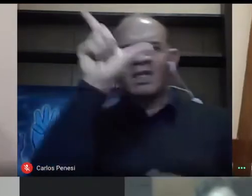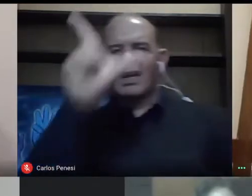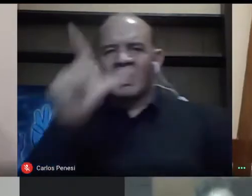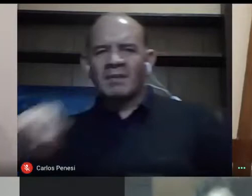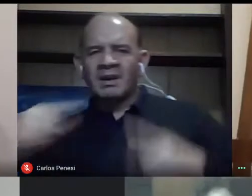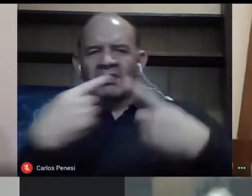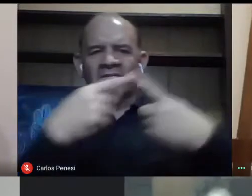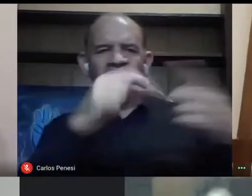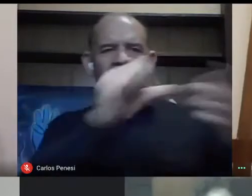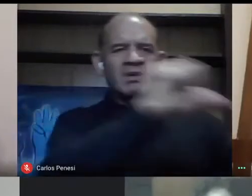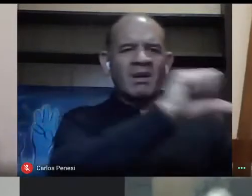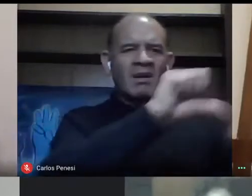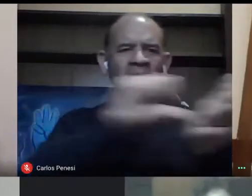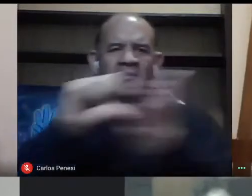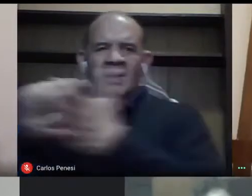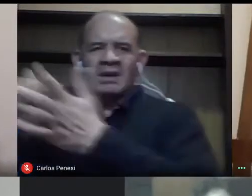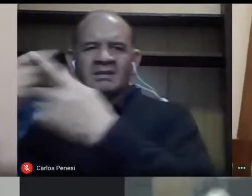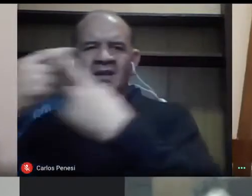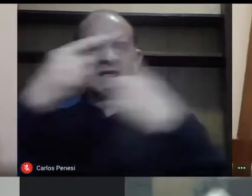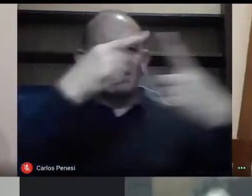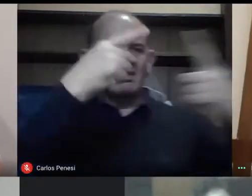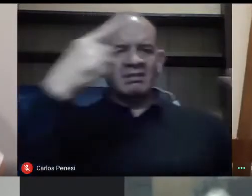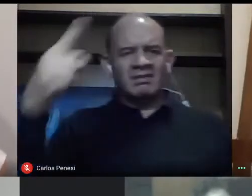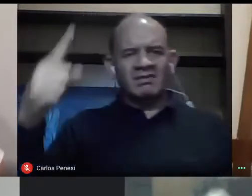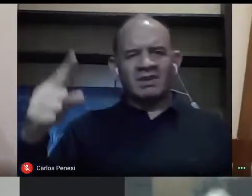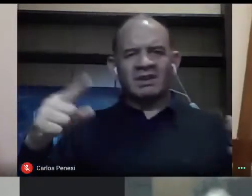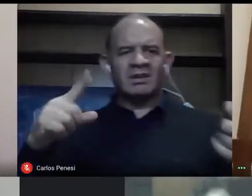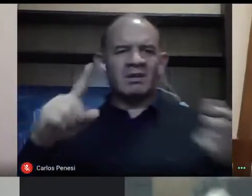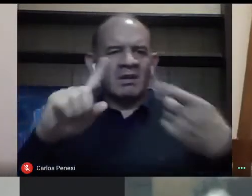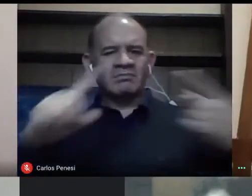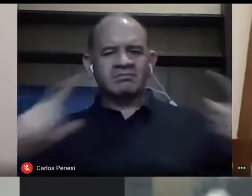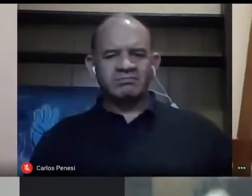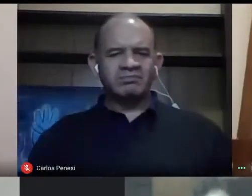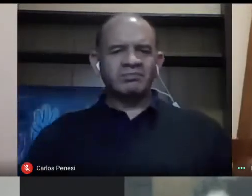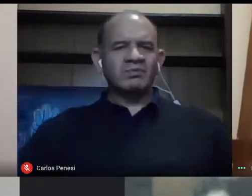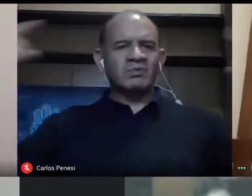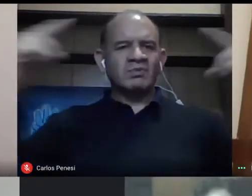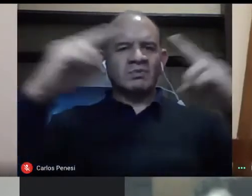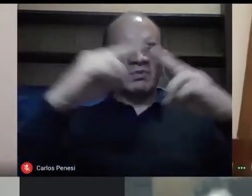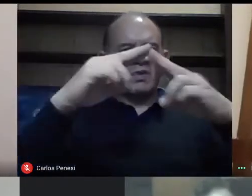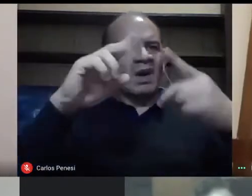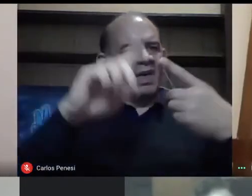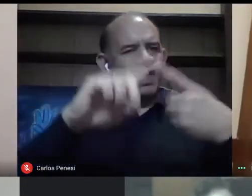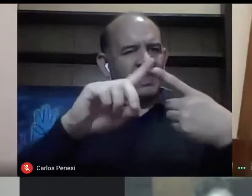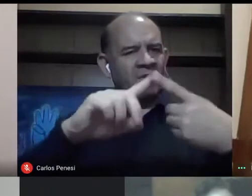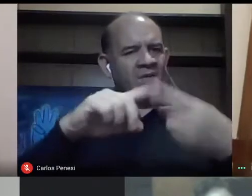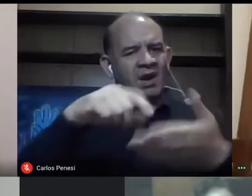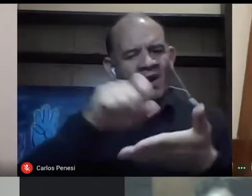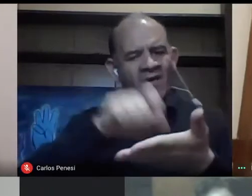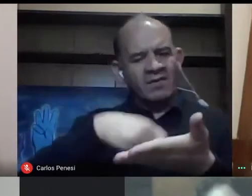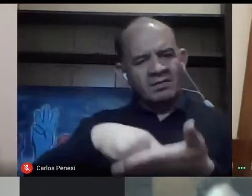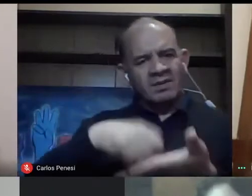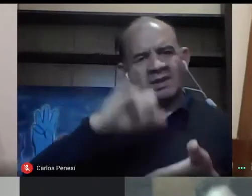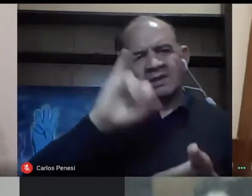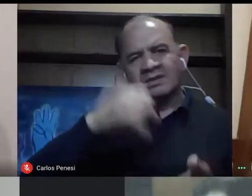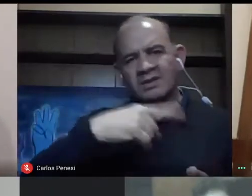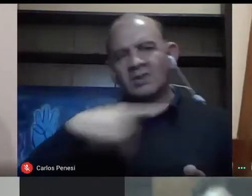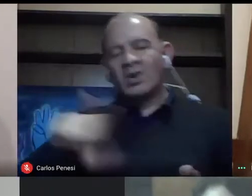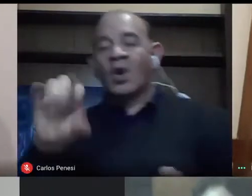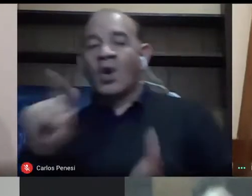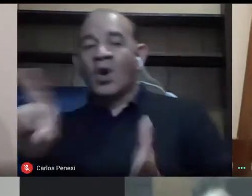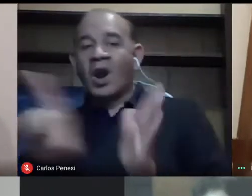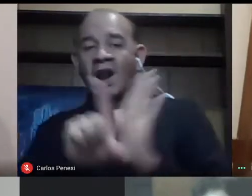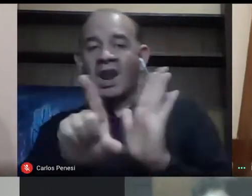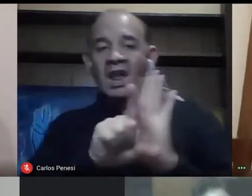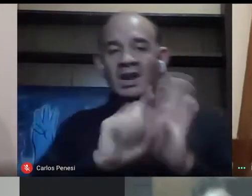ratifiquen. Peleamos y logramos que muchos países lo ratifiquen, y después obliga a los países a implementar legislación